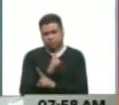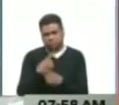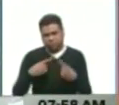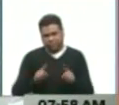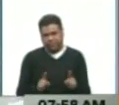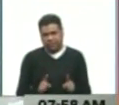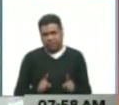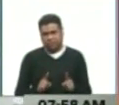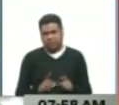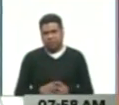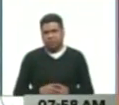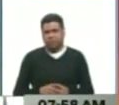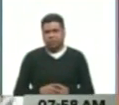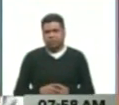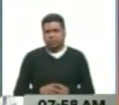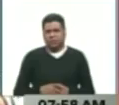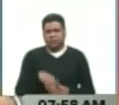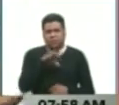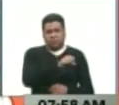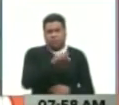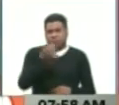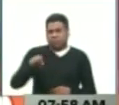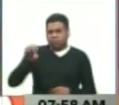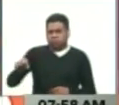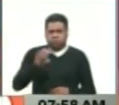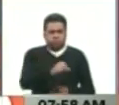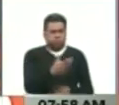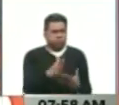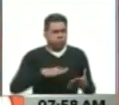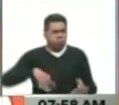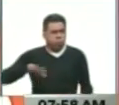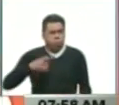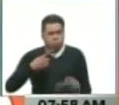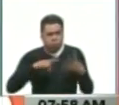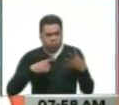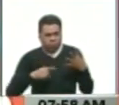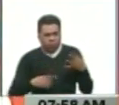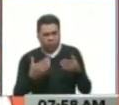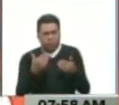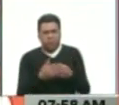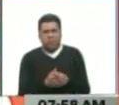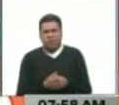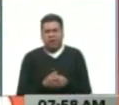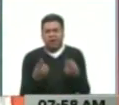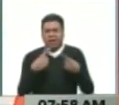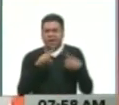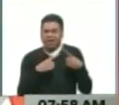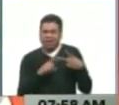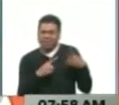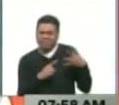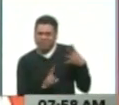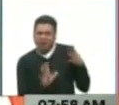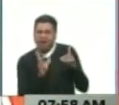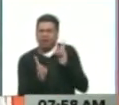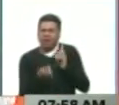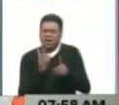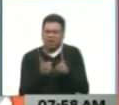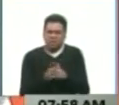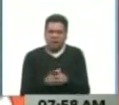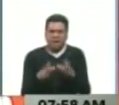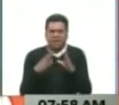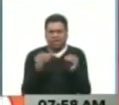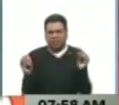de ese modelo cultural de consumo, y de ese modelo de consumo que depende de la semiótica, de los afectos, de los